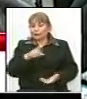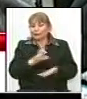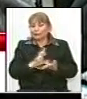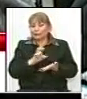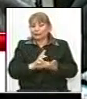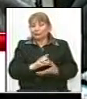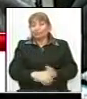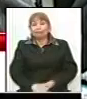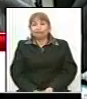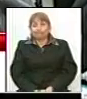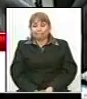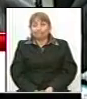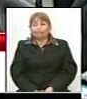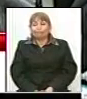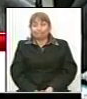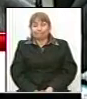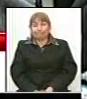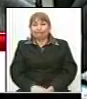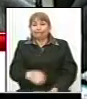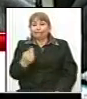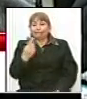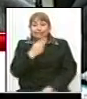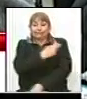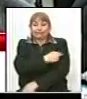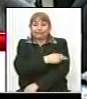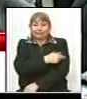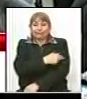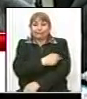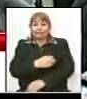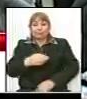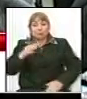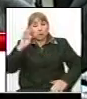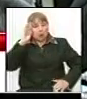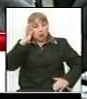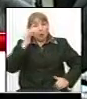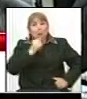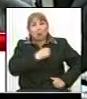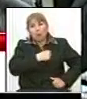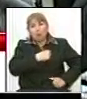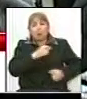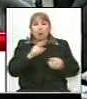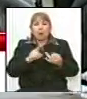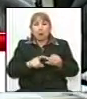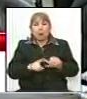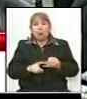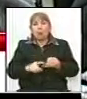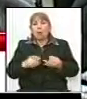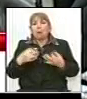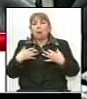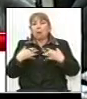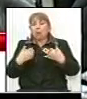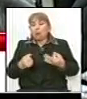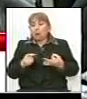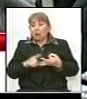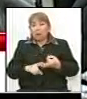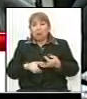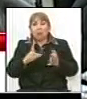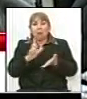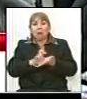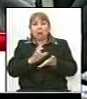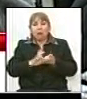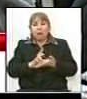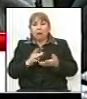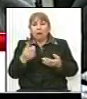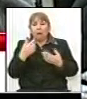y solo en hospitales de Fuerzas Armadas, ¿no? A nivel de salud, a nivel de Lima,